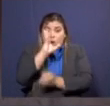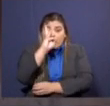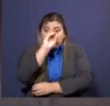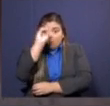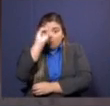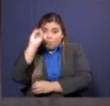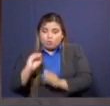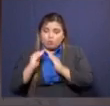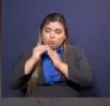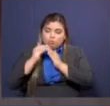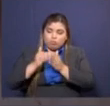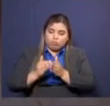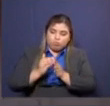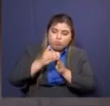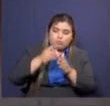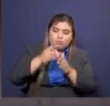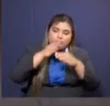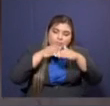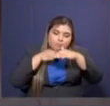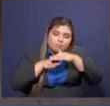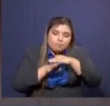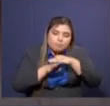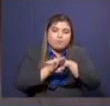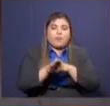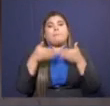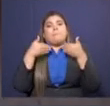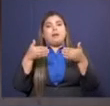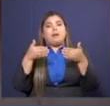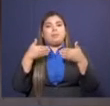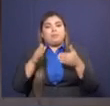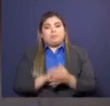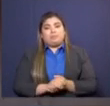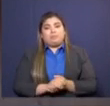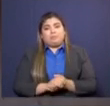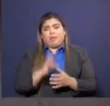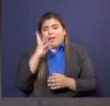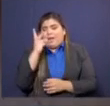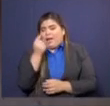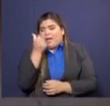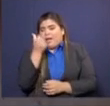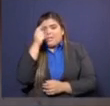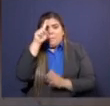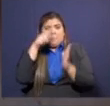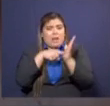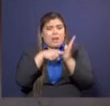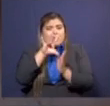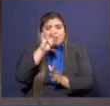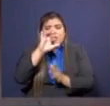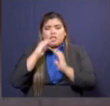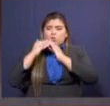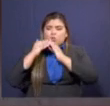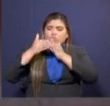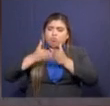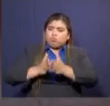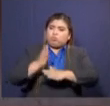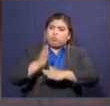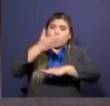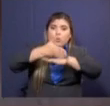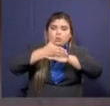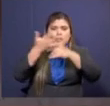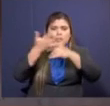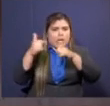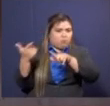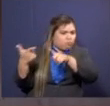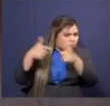le sirve a 1.700 puertos. Y ya tenemos una estrategia para tomar